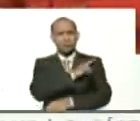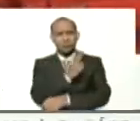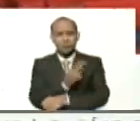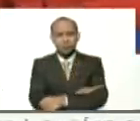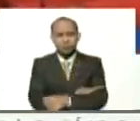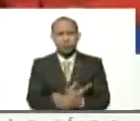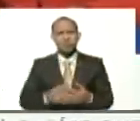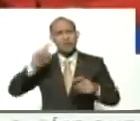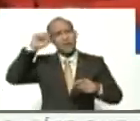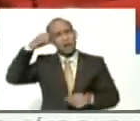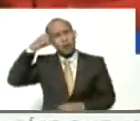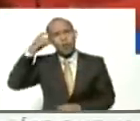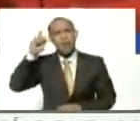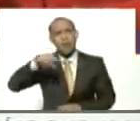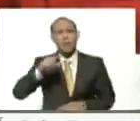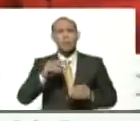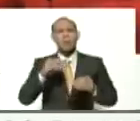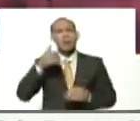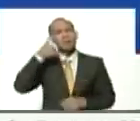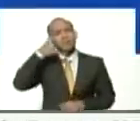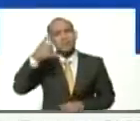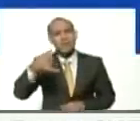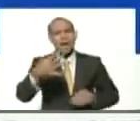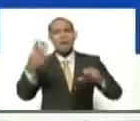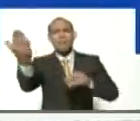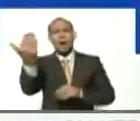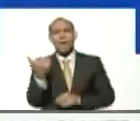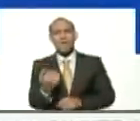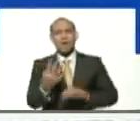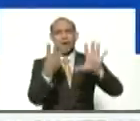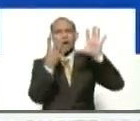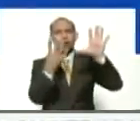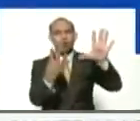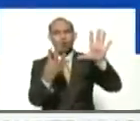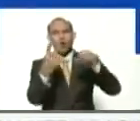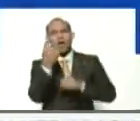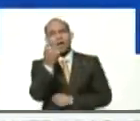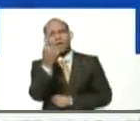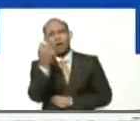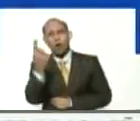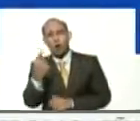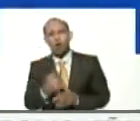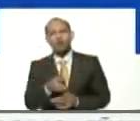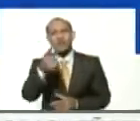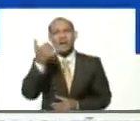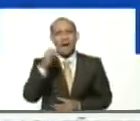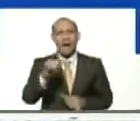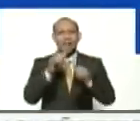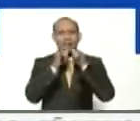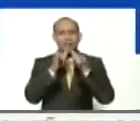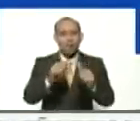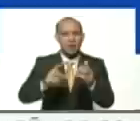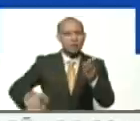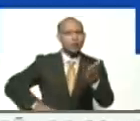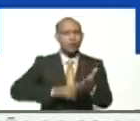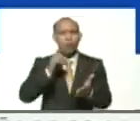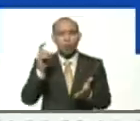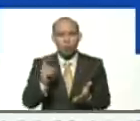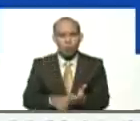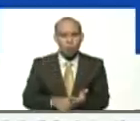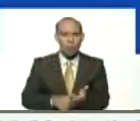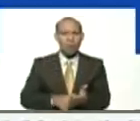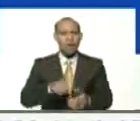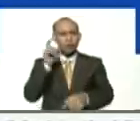también pueden llamar al ven 911 allí tienen la información al detalle y al